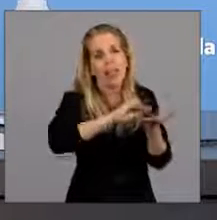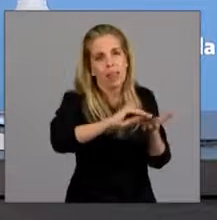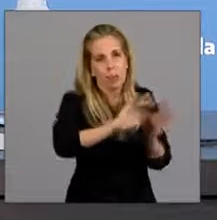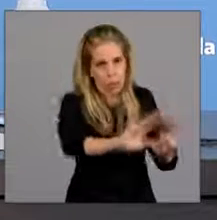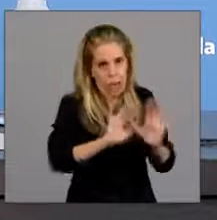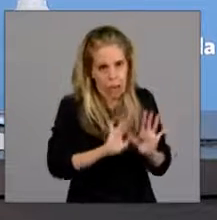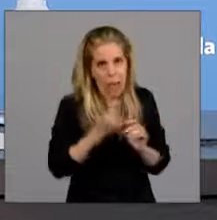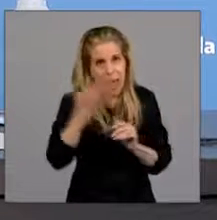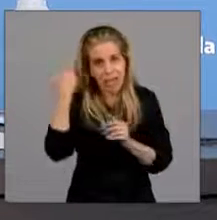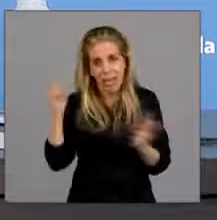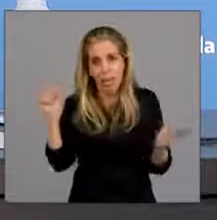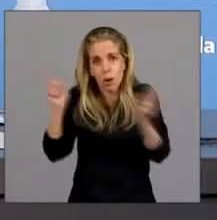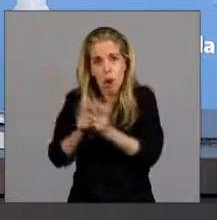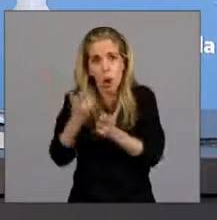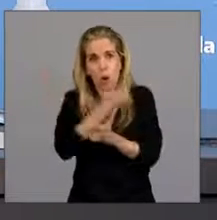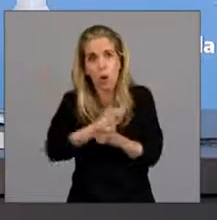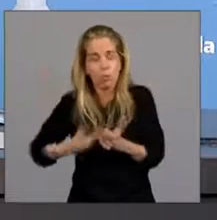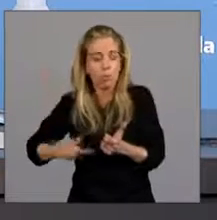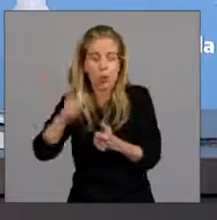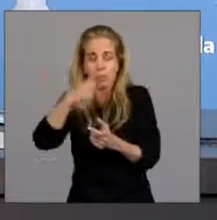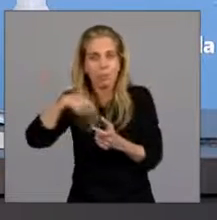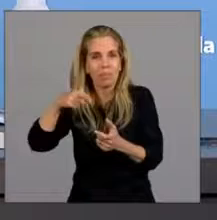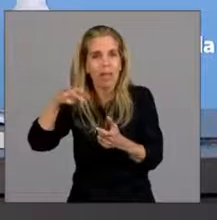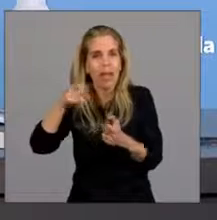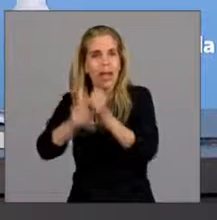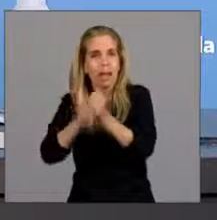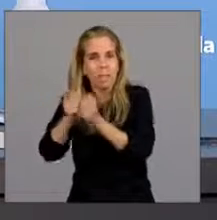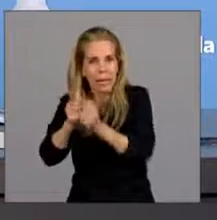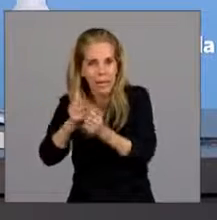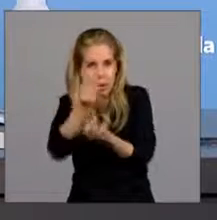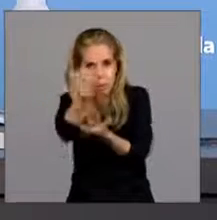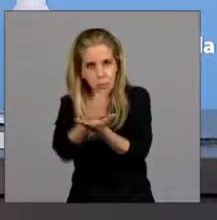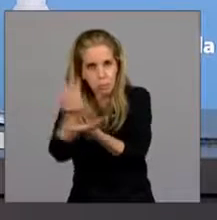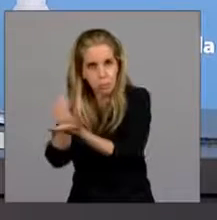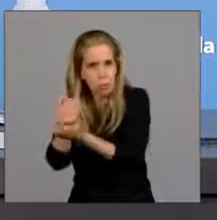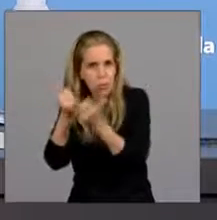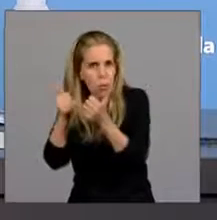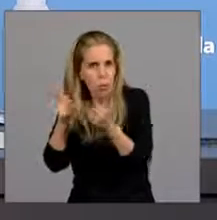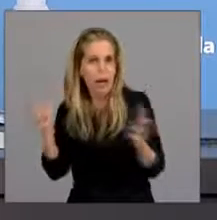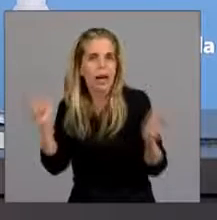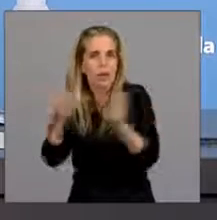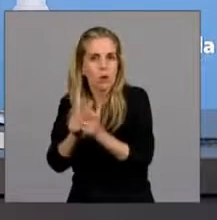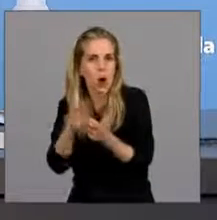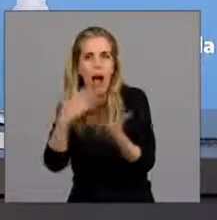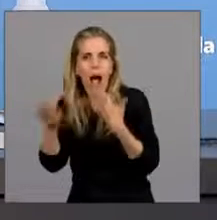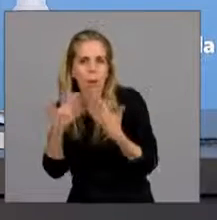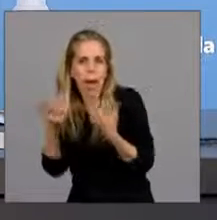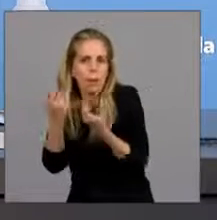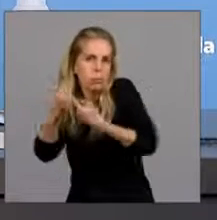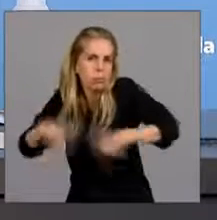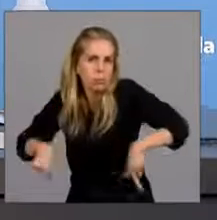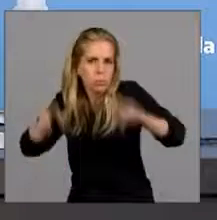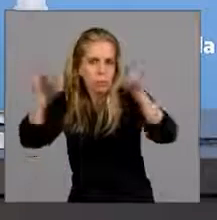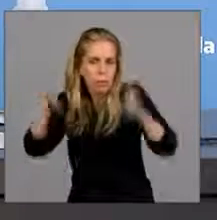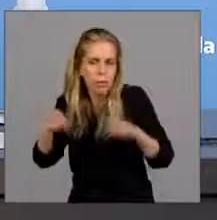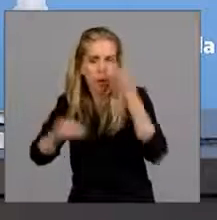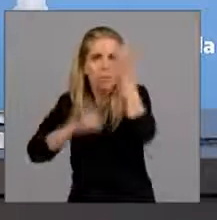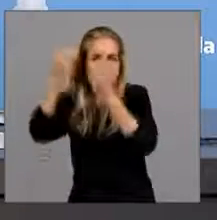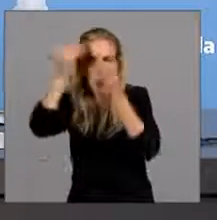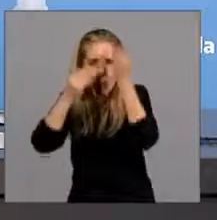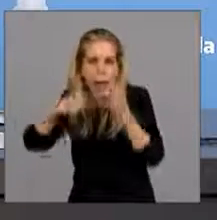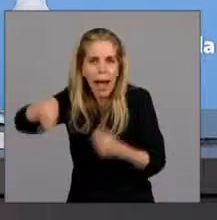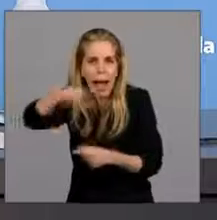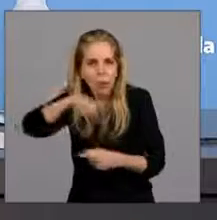muy buena reunión con los empresarios. Creo que fue muy buena porque pudimos hablar francamente de todo lo que nos preocupa a